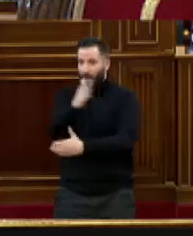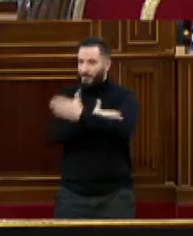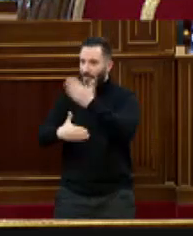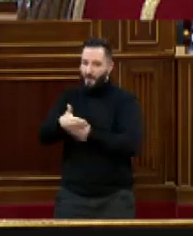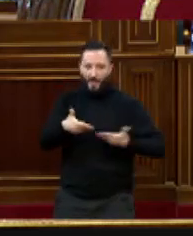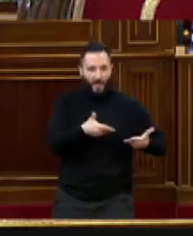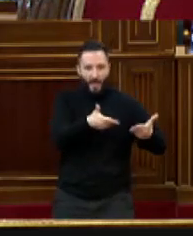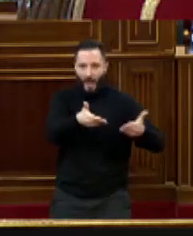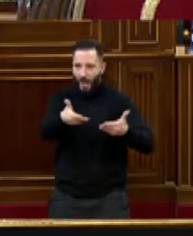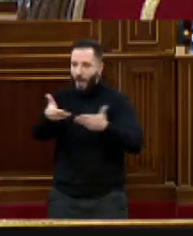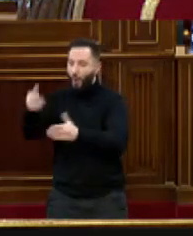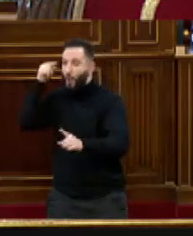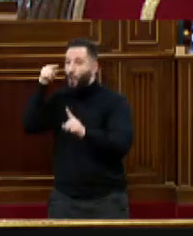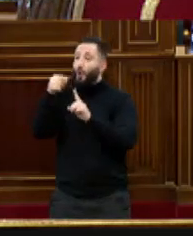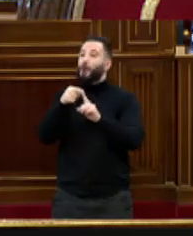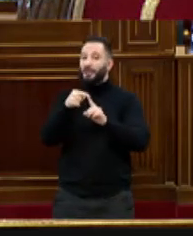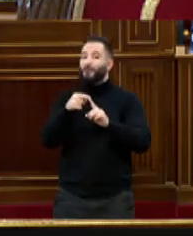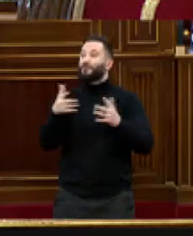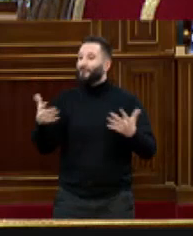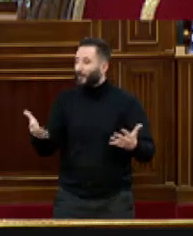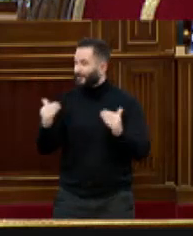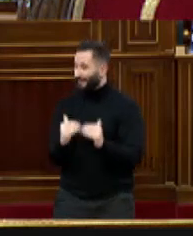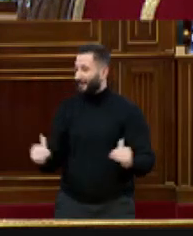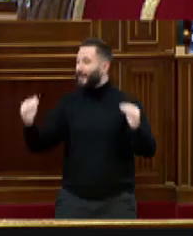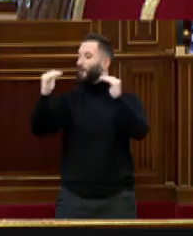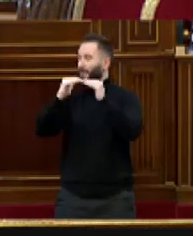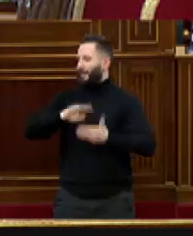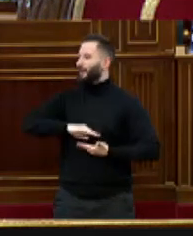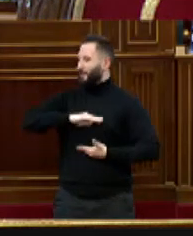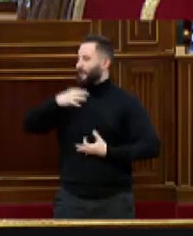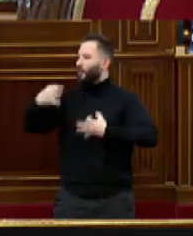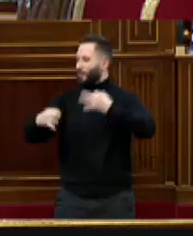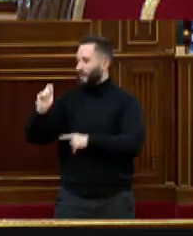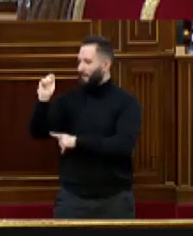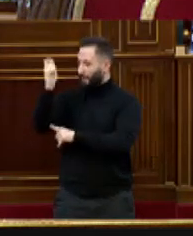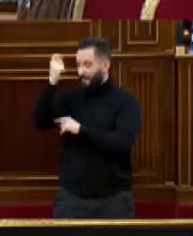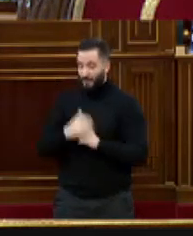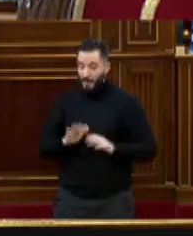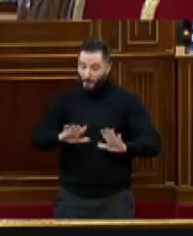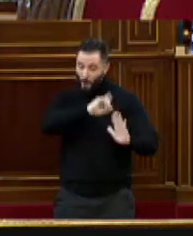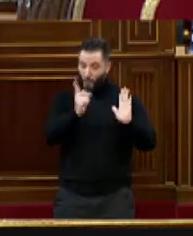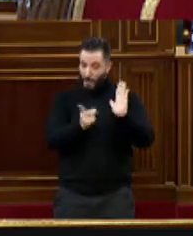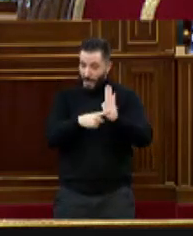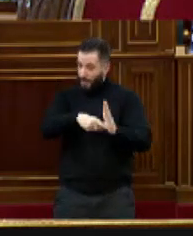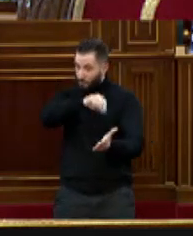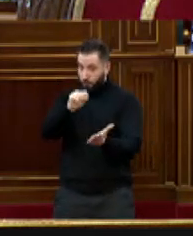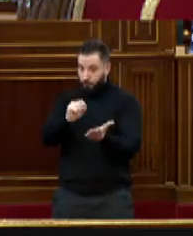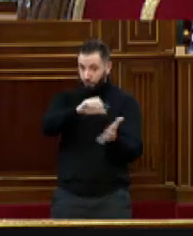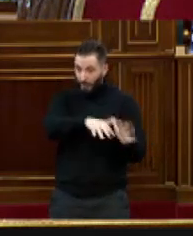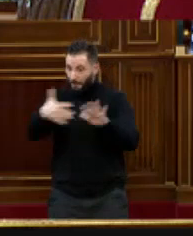discapacidad en ese objetivo renunciable de la igual capacidad jurídica pero es una ley que no va a tener efectos inmediatos